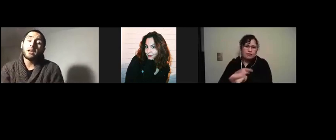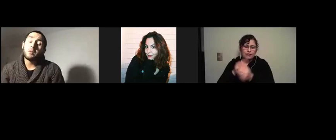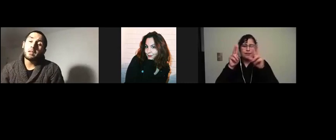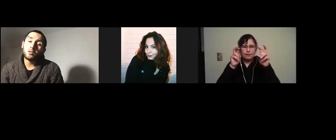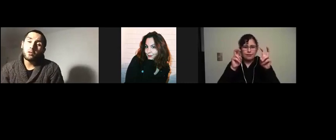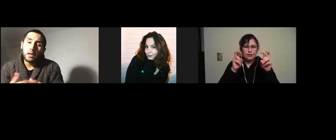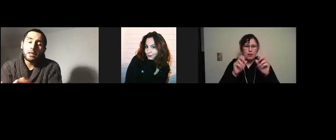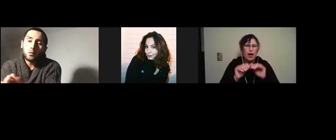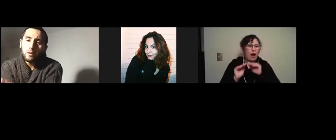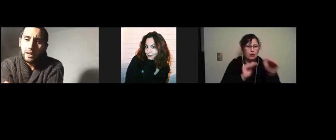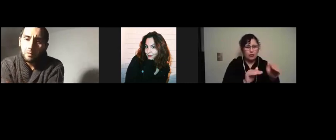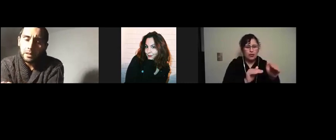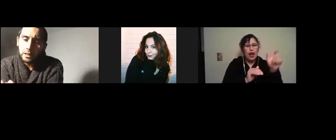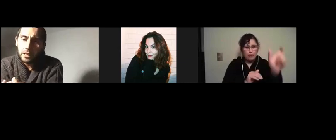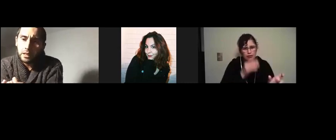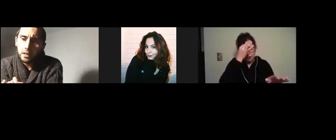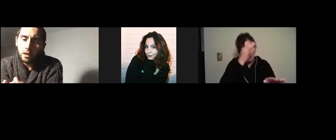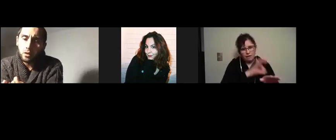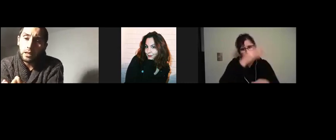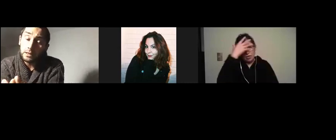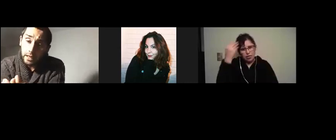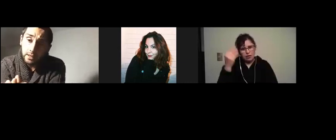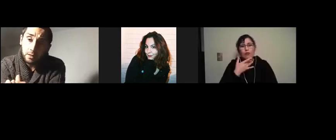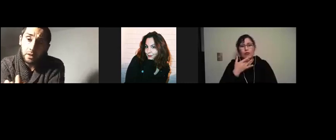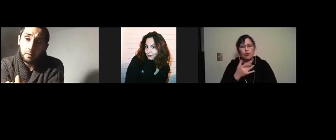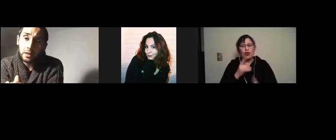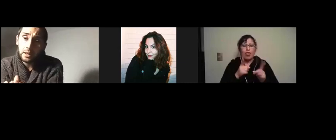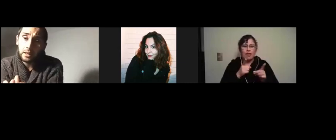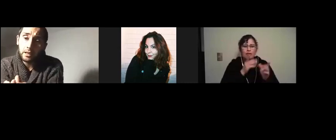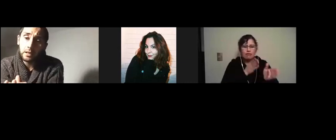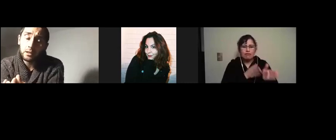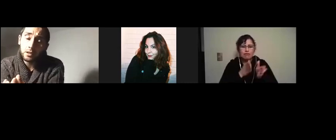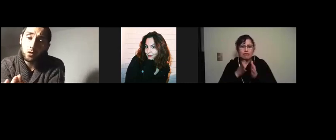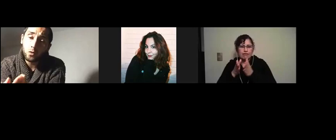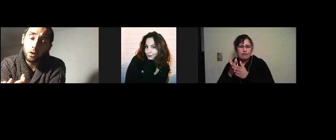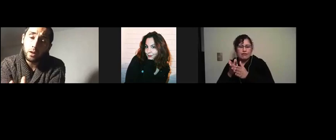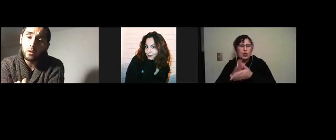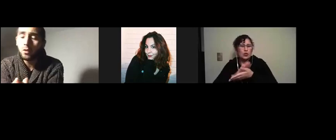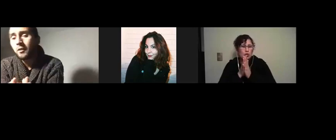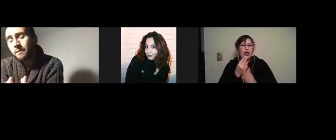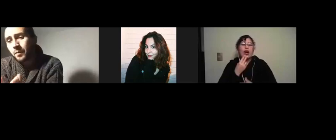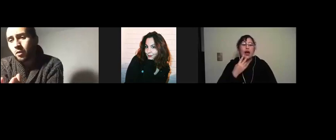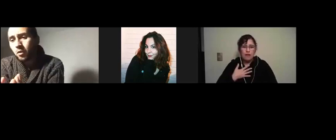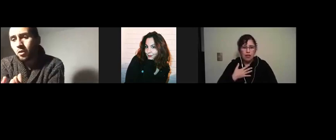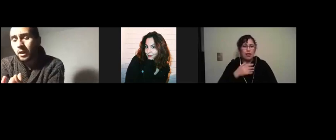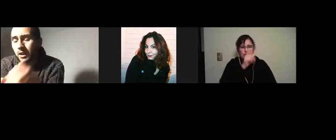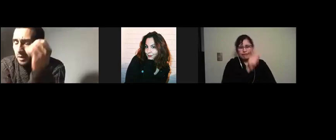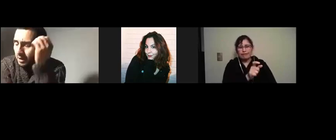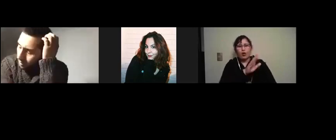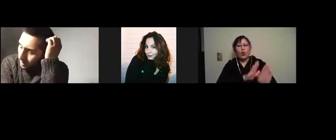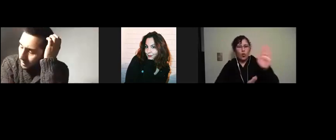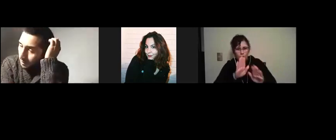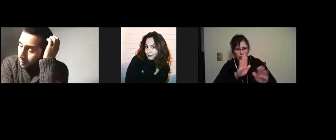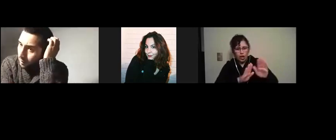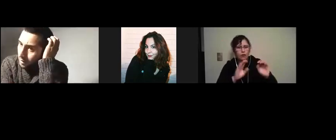nuevos requerimientos, a esta nueva capacidad de reorganizarse para prestar la atención, los cuidados o los